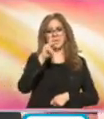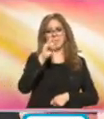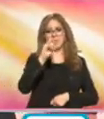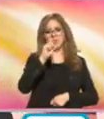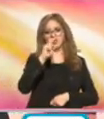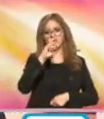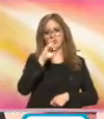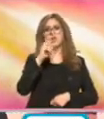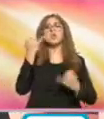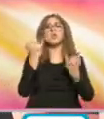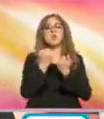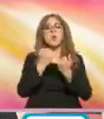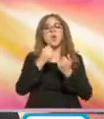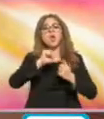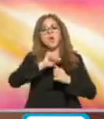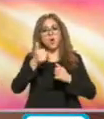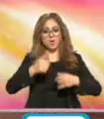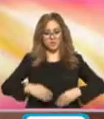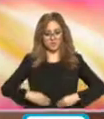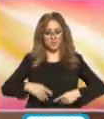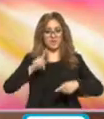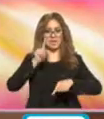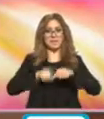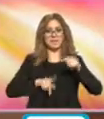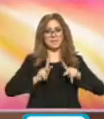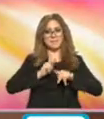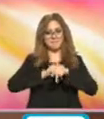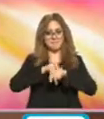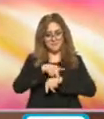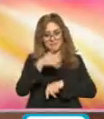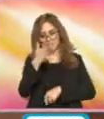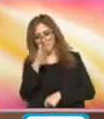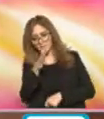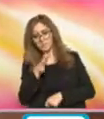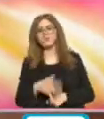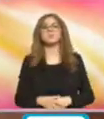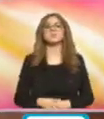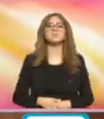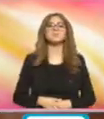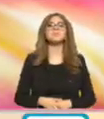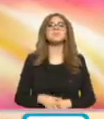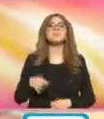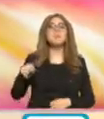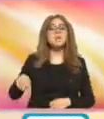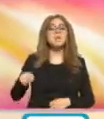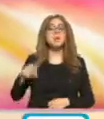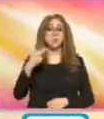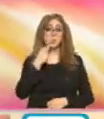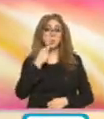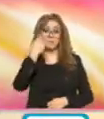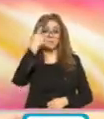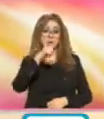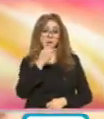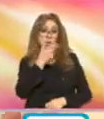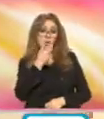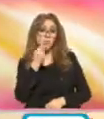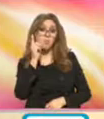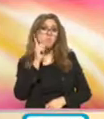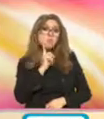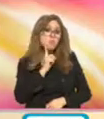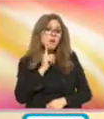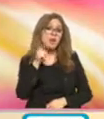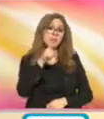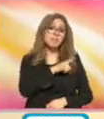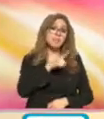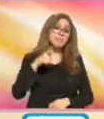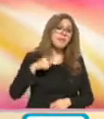que una abdominoplastía, por ejemplo. Ok. Muy bien. Este procedimiento es tanto para hombres como mujeres. ¿Hay una edad, digamos, mínima para